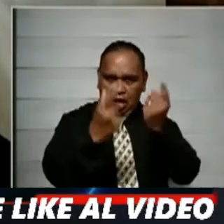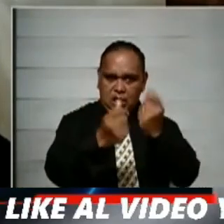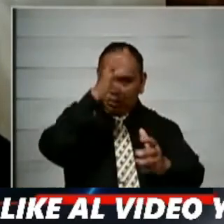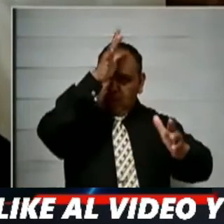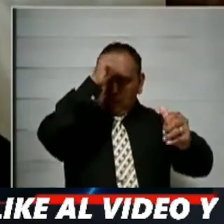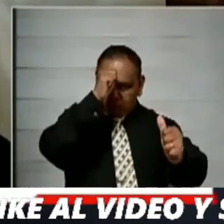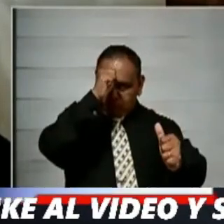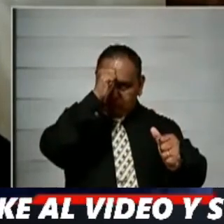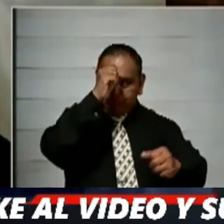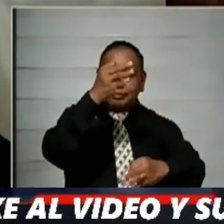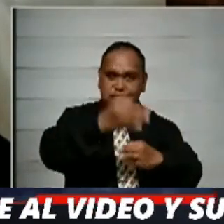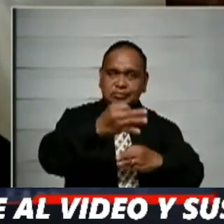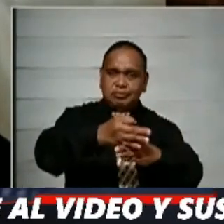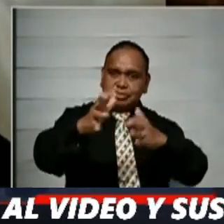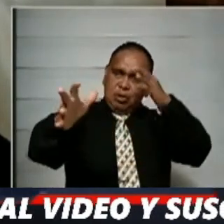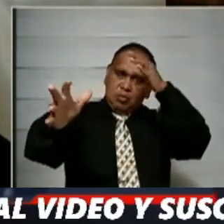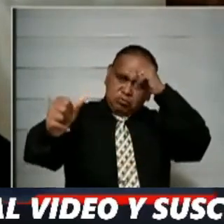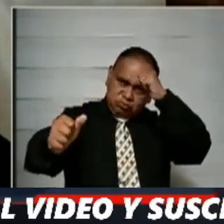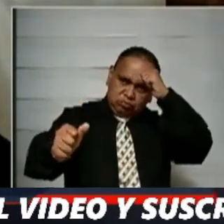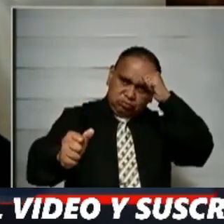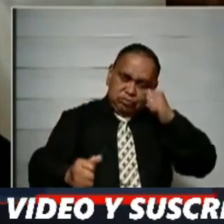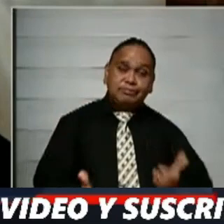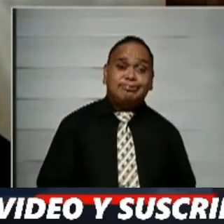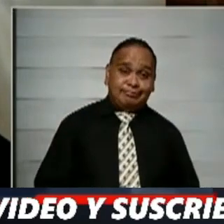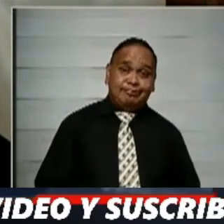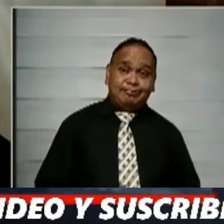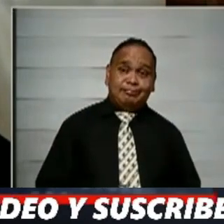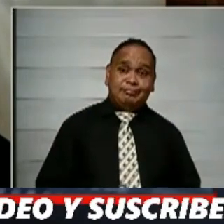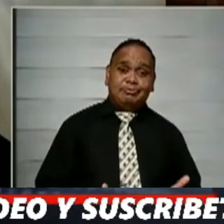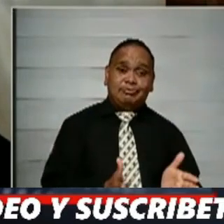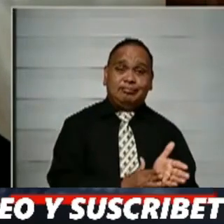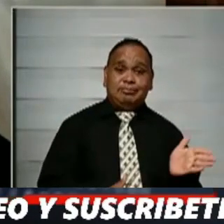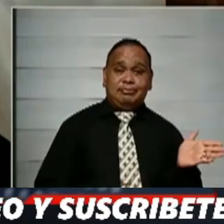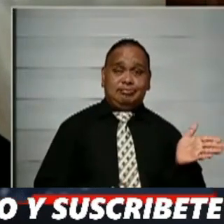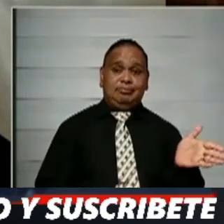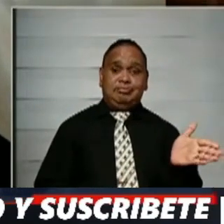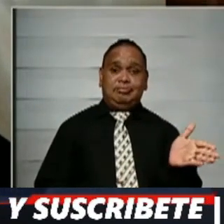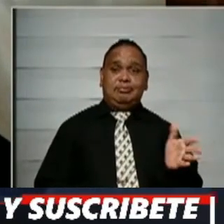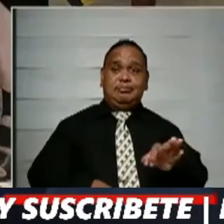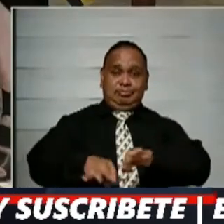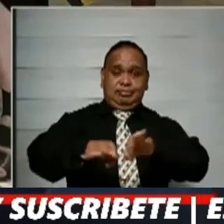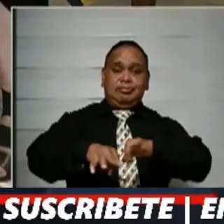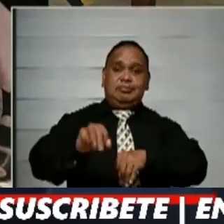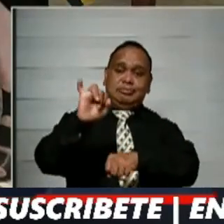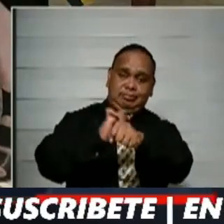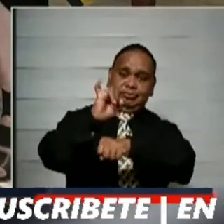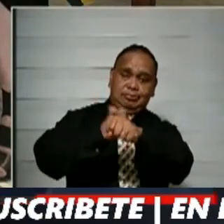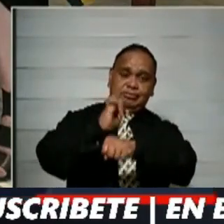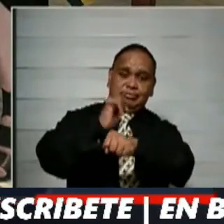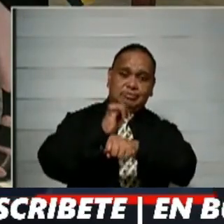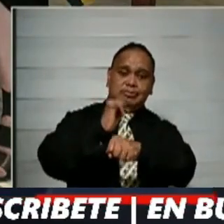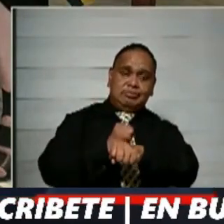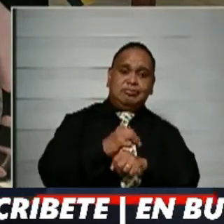en esta ocasión, en que presentaron una... ¿Cuándo alejaron? Un trabajo de investigación que realizaron